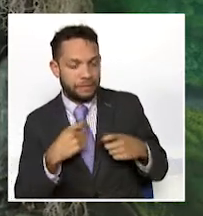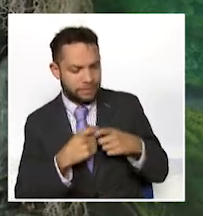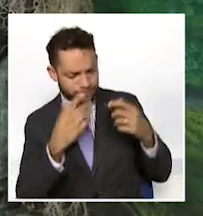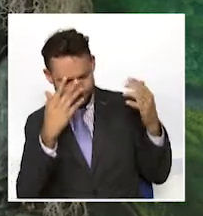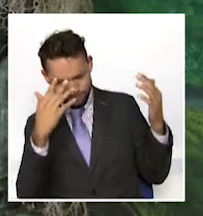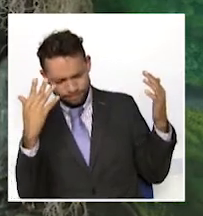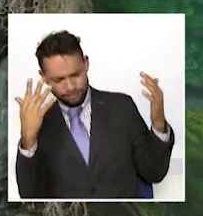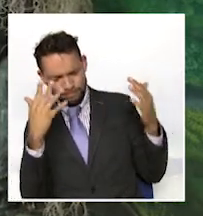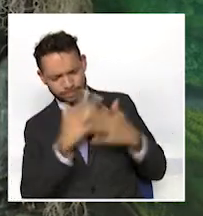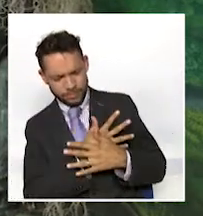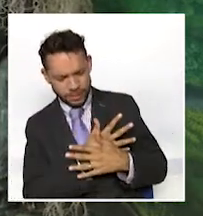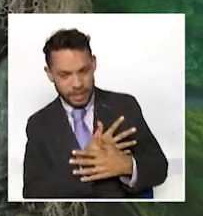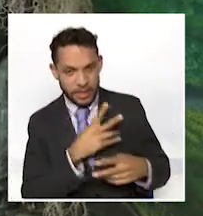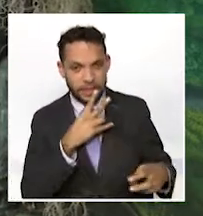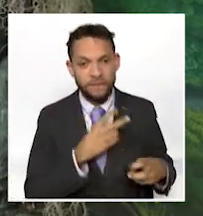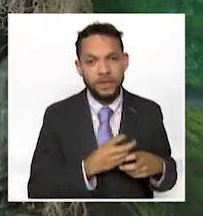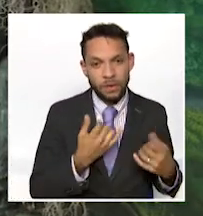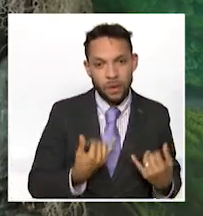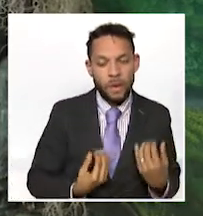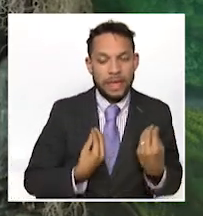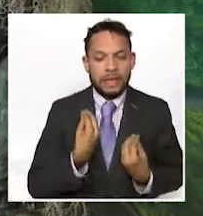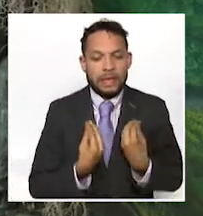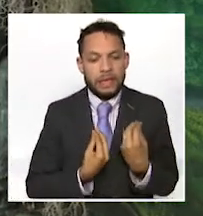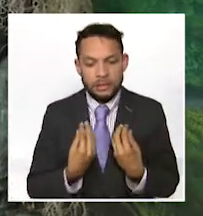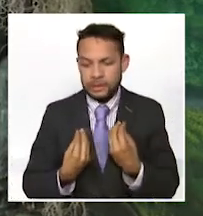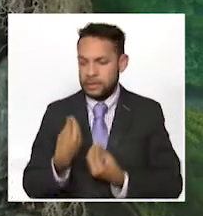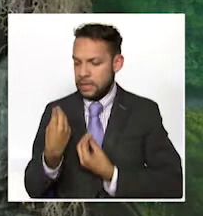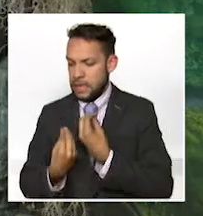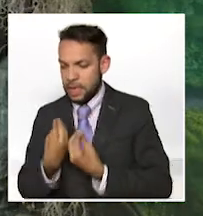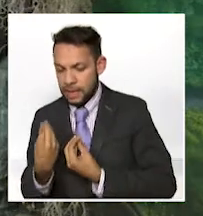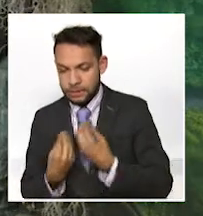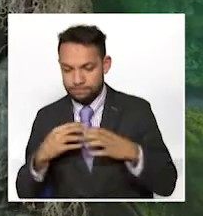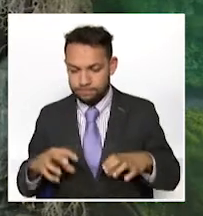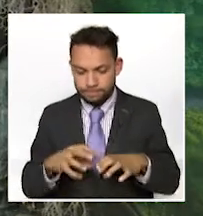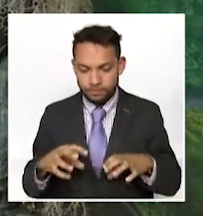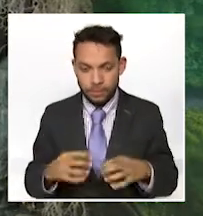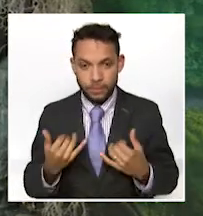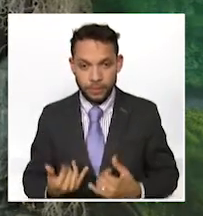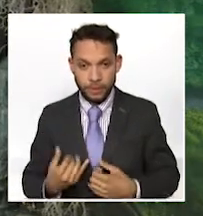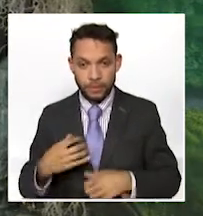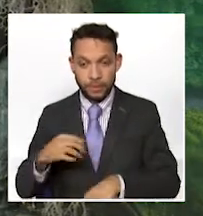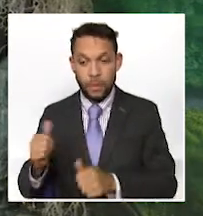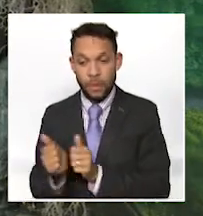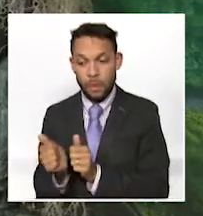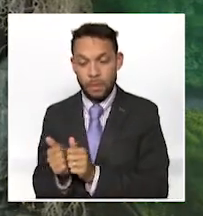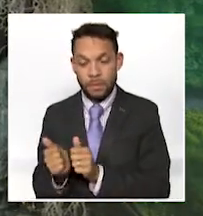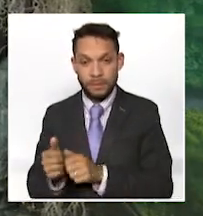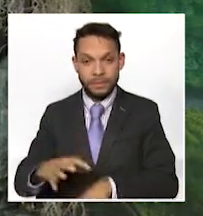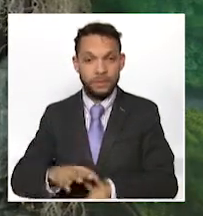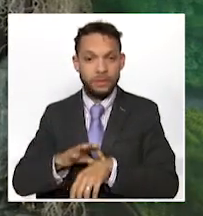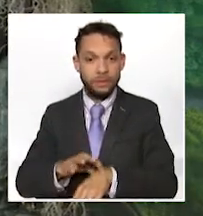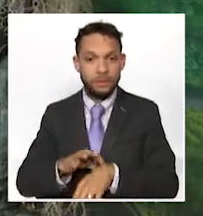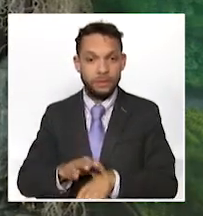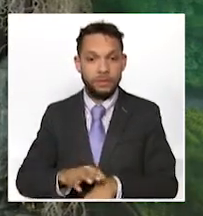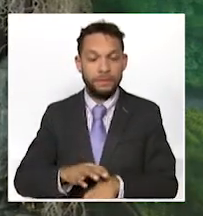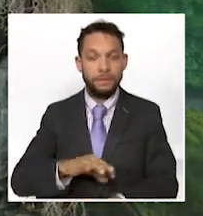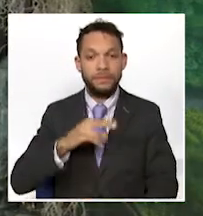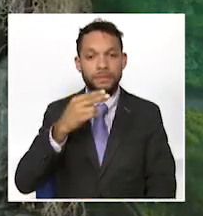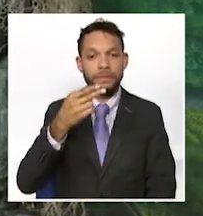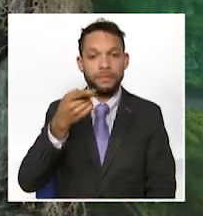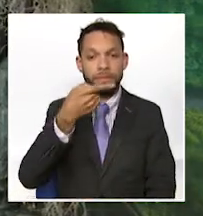incertidumbres que voy a hacer con este proceso clínico. Estoy con el doctor Germán Ruiz Bolívar, con el